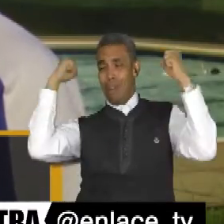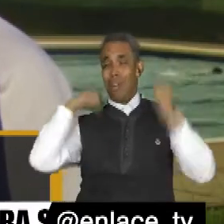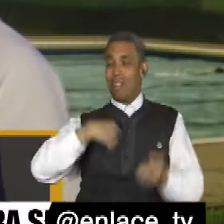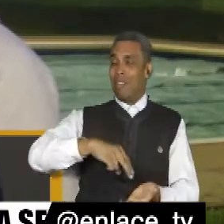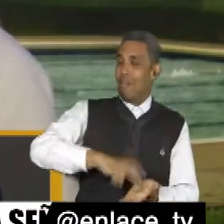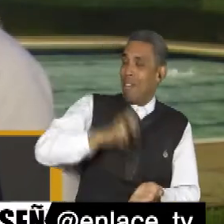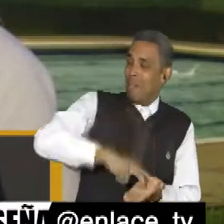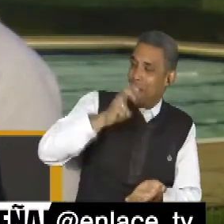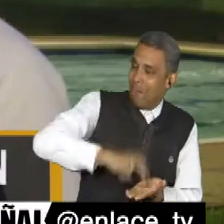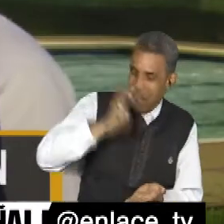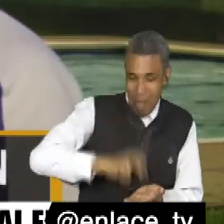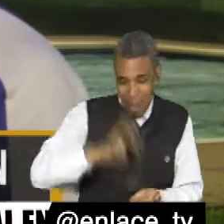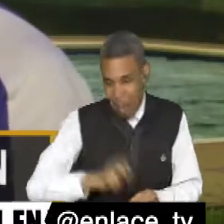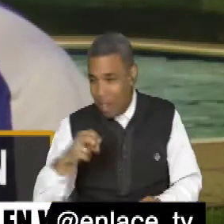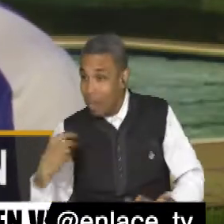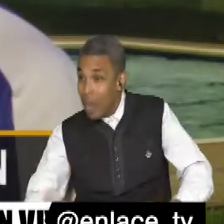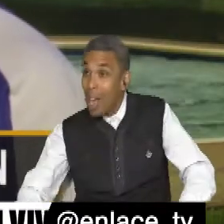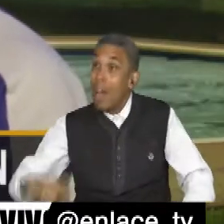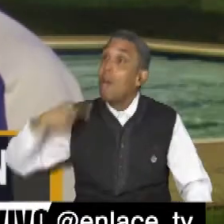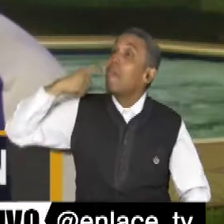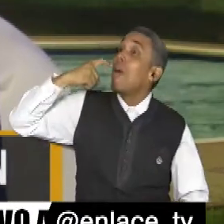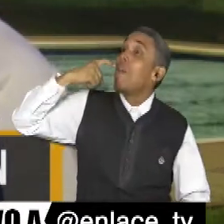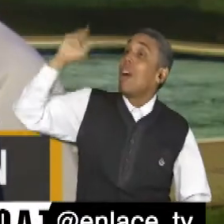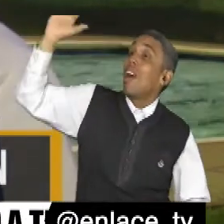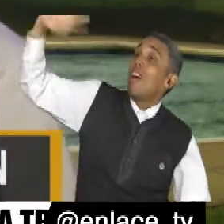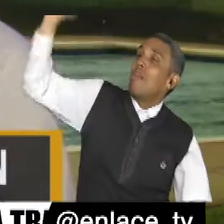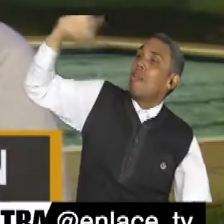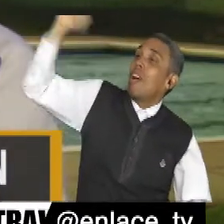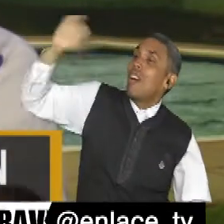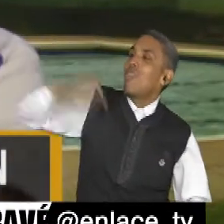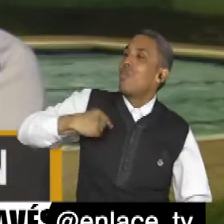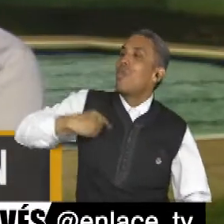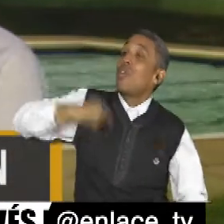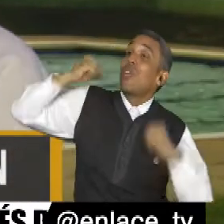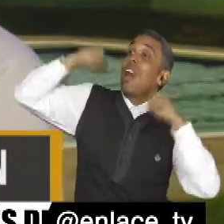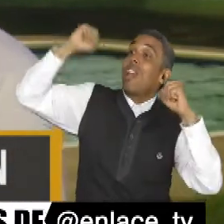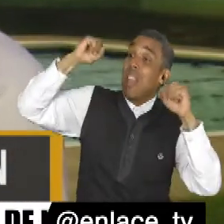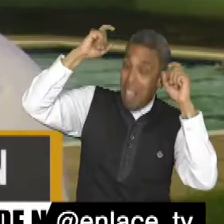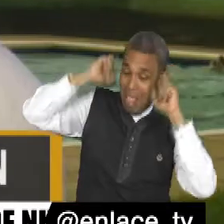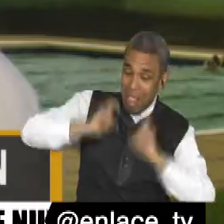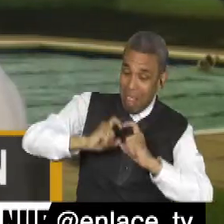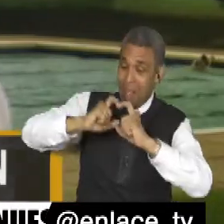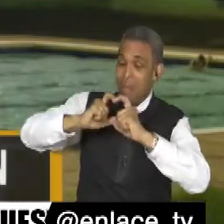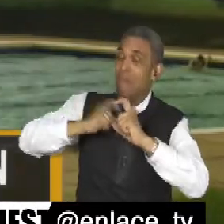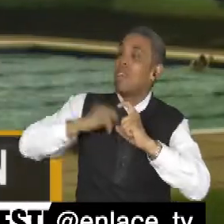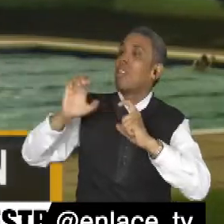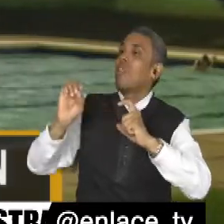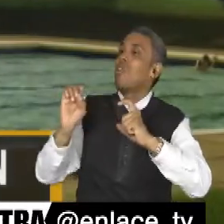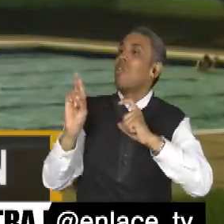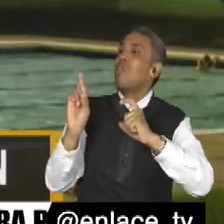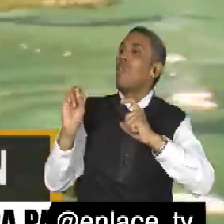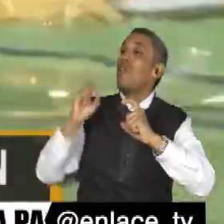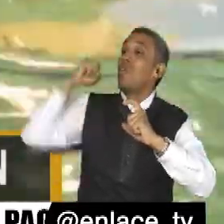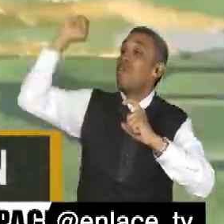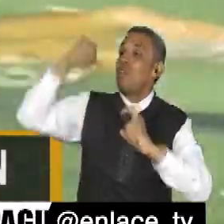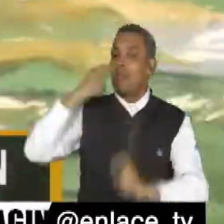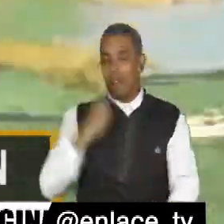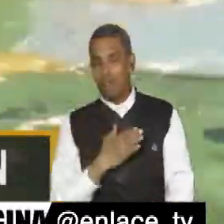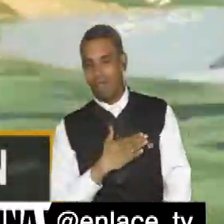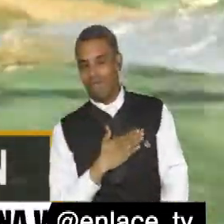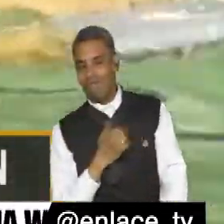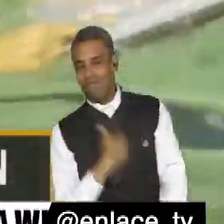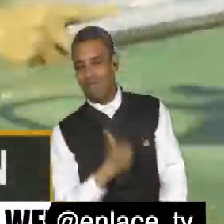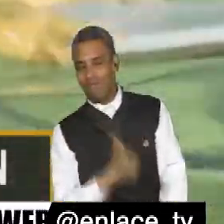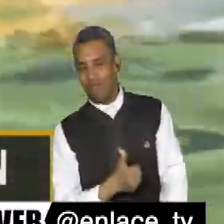allá y que, papi, ya gané la medalla de oro. Y mi papá dijo que muy bien, hijo, muy bien. Manifiestan